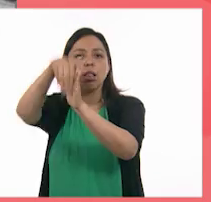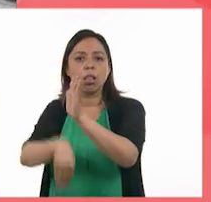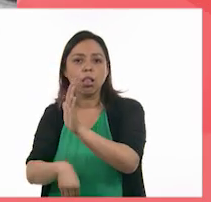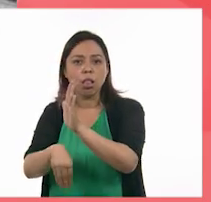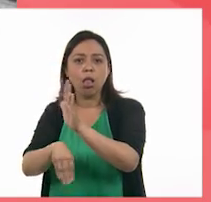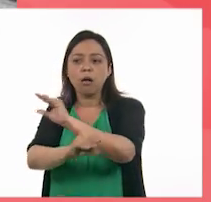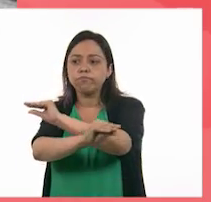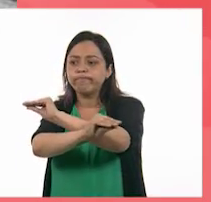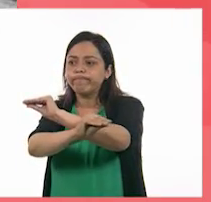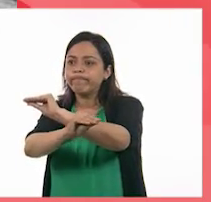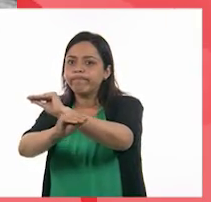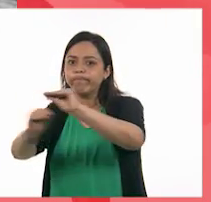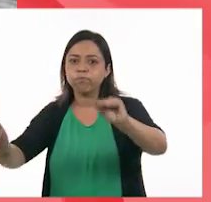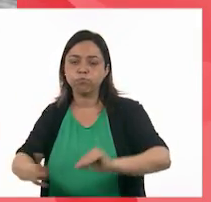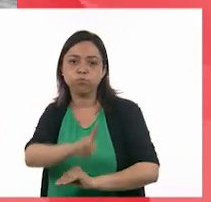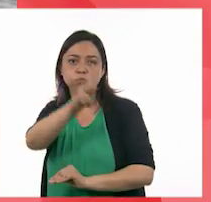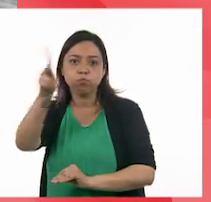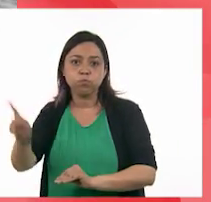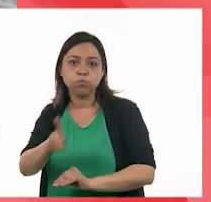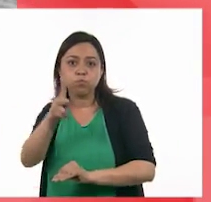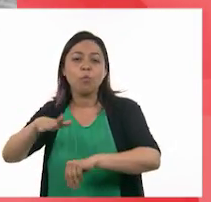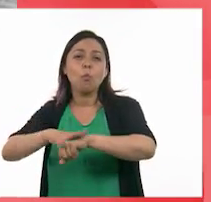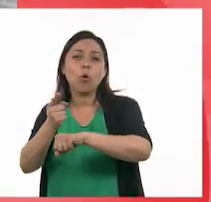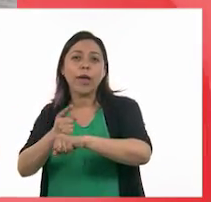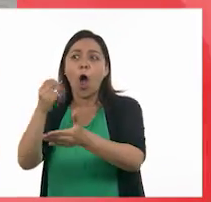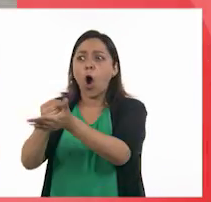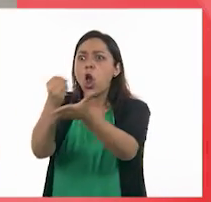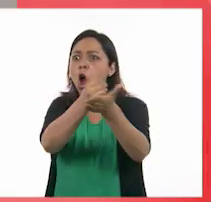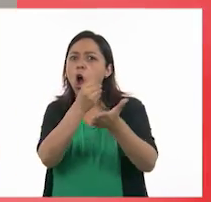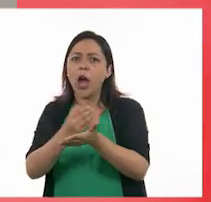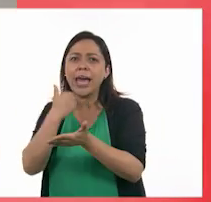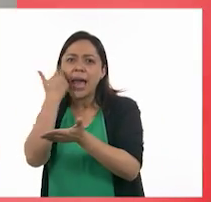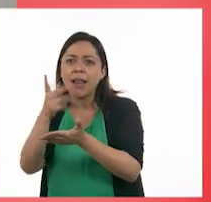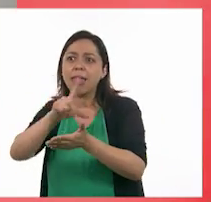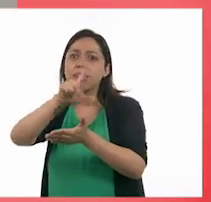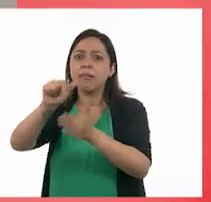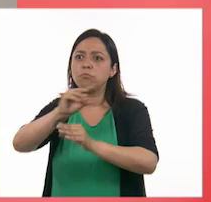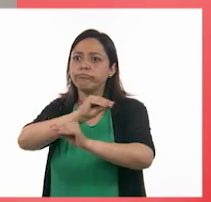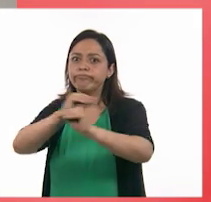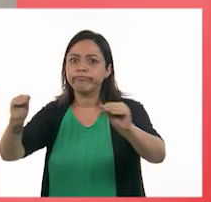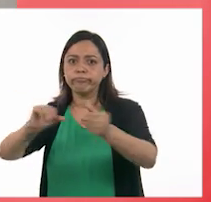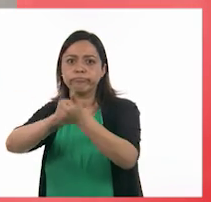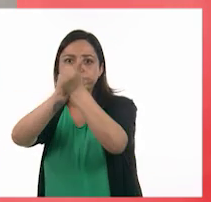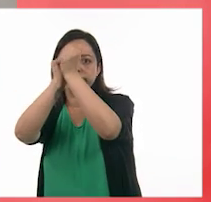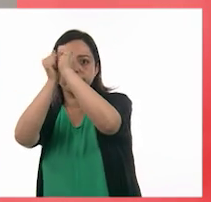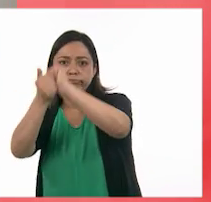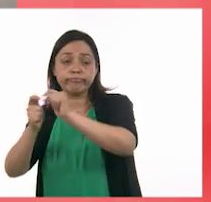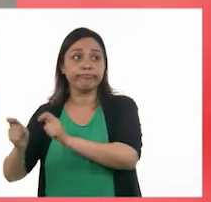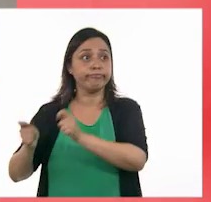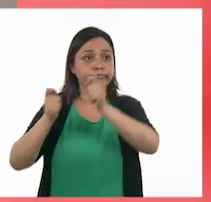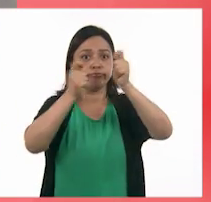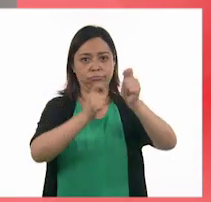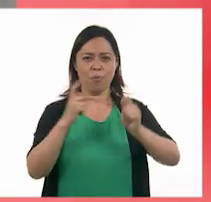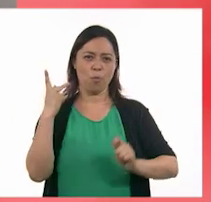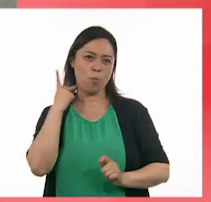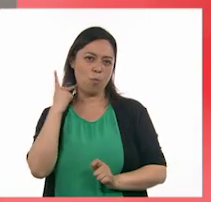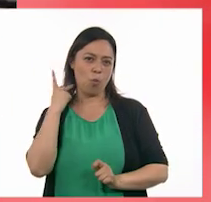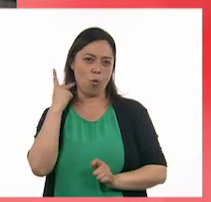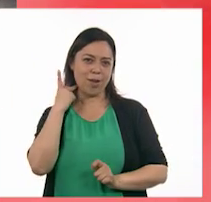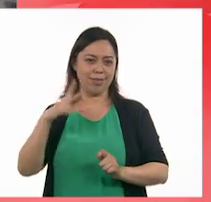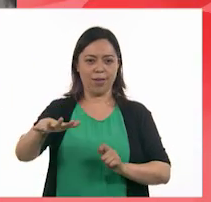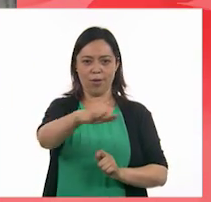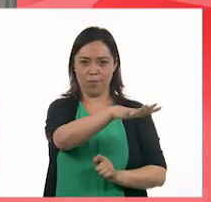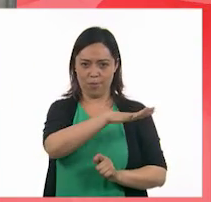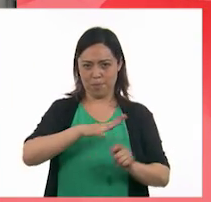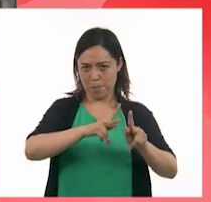el pueblo abandonado luego de que pasó la fiebre del oro y transfiriendo el poder político hacia el puerto. Esto sucedió